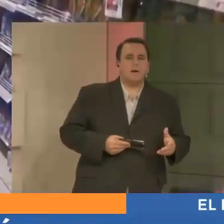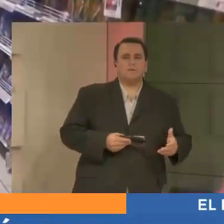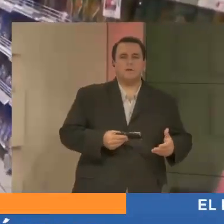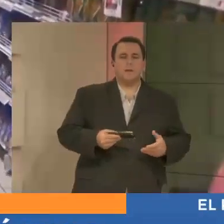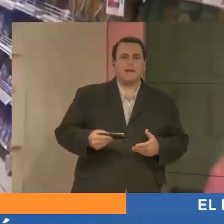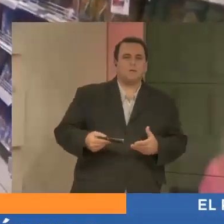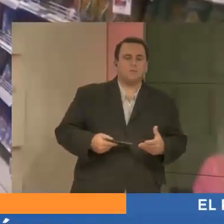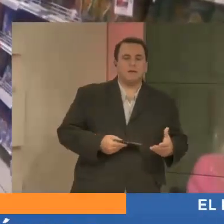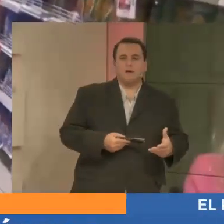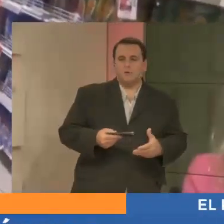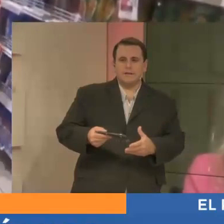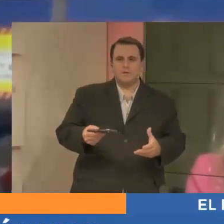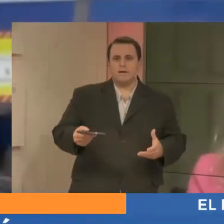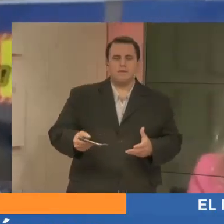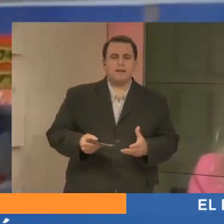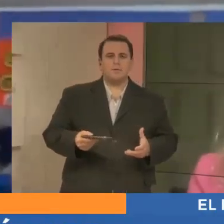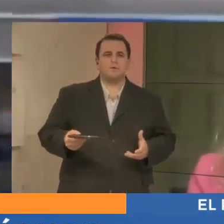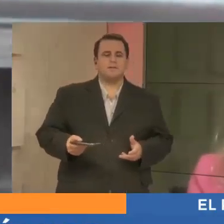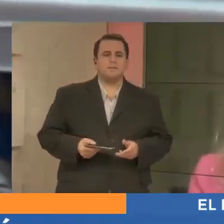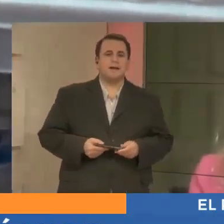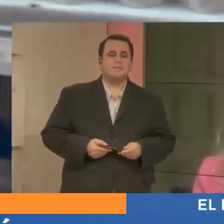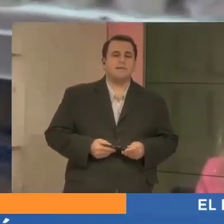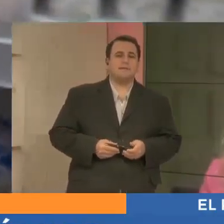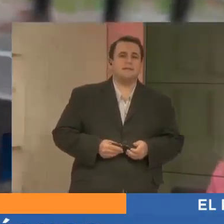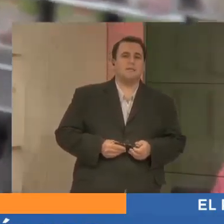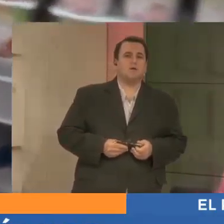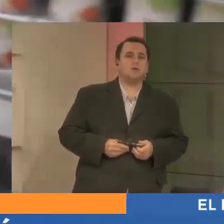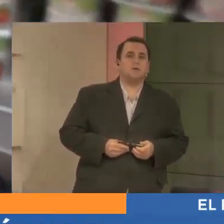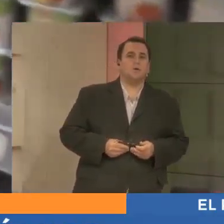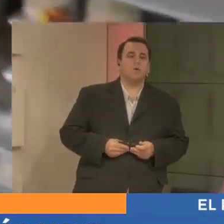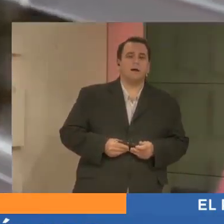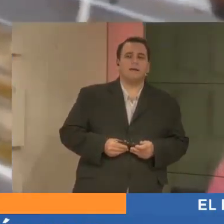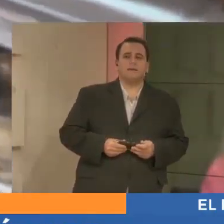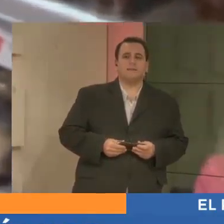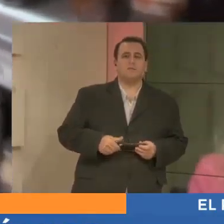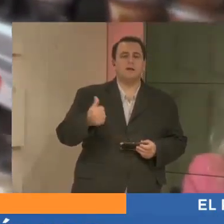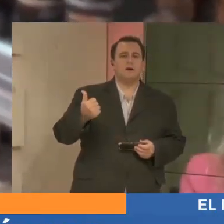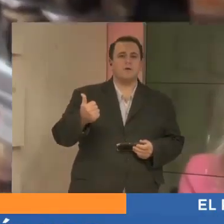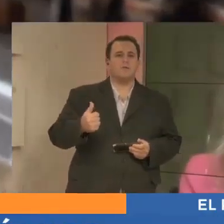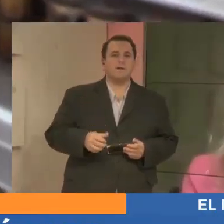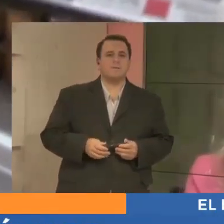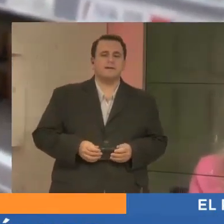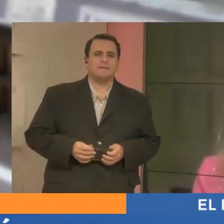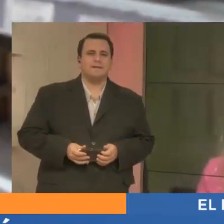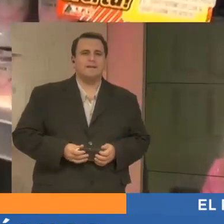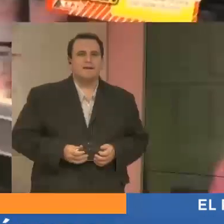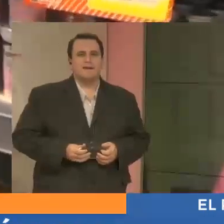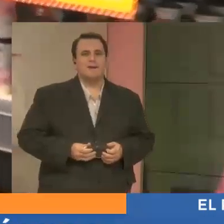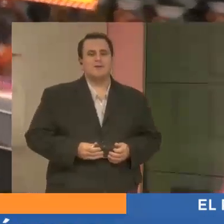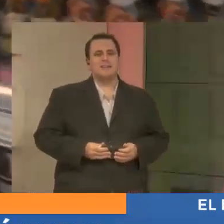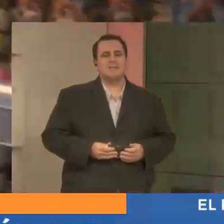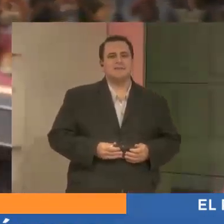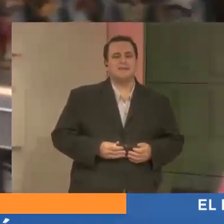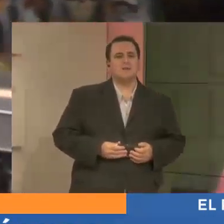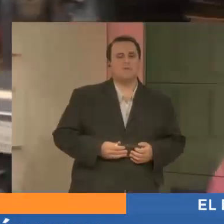va a jugar eso en el plan económico ahora de lo que viene en las próximas semanas, meses y también con Guzmán que se fue y lo agarró afuera, parece,